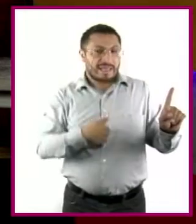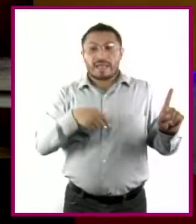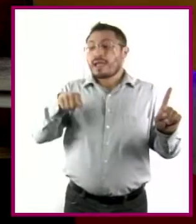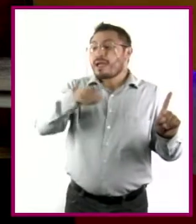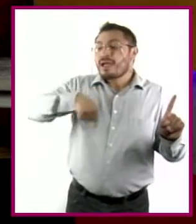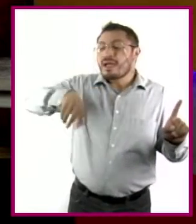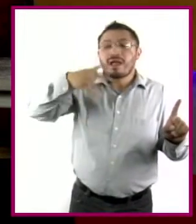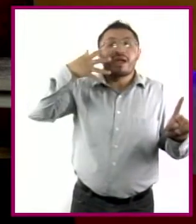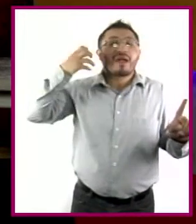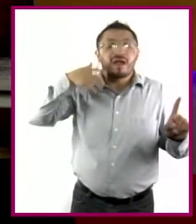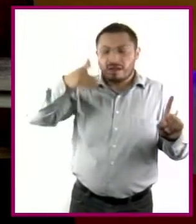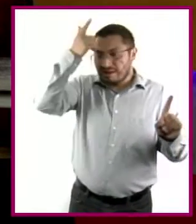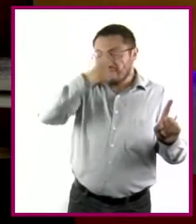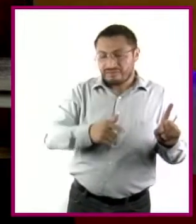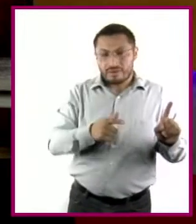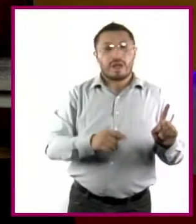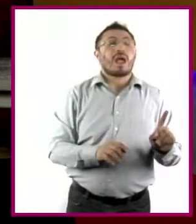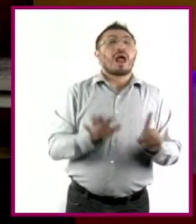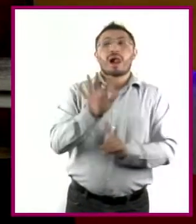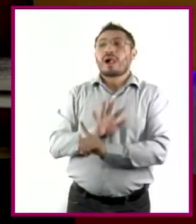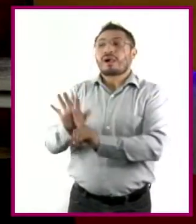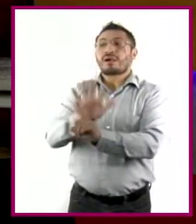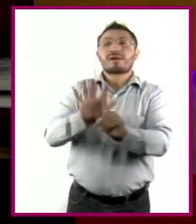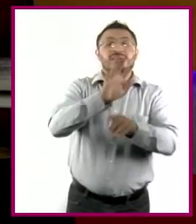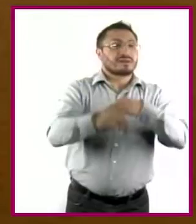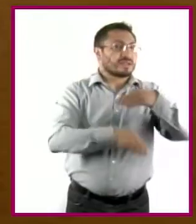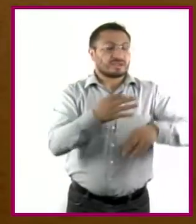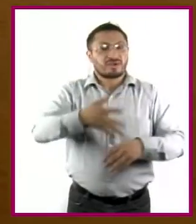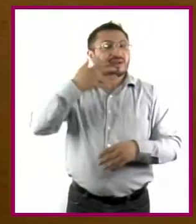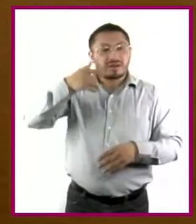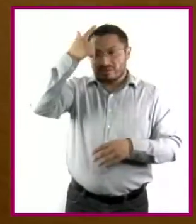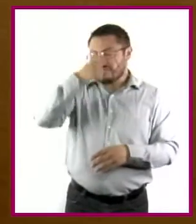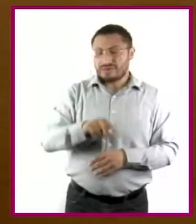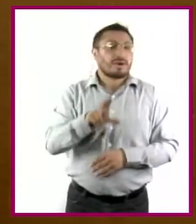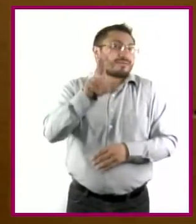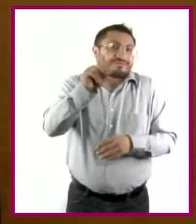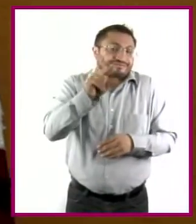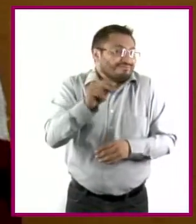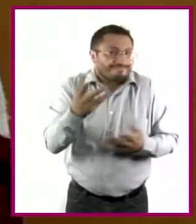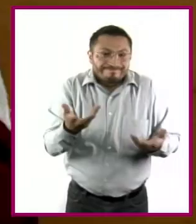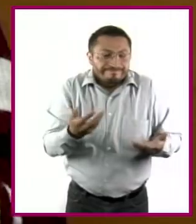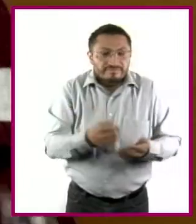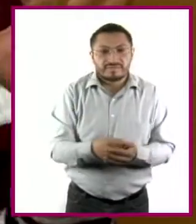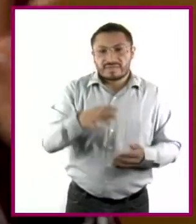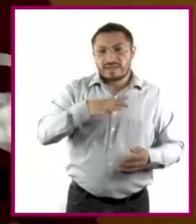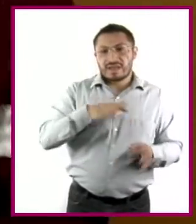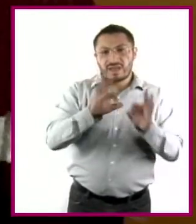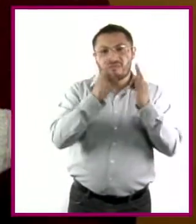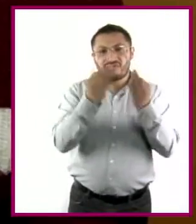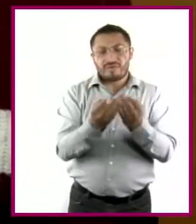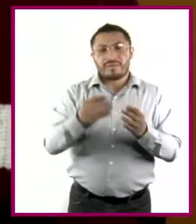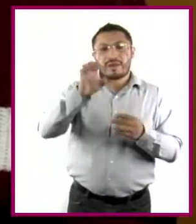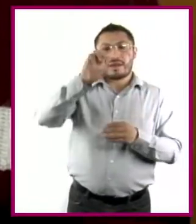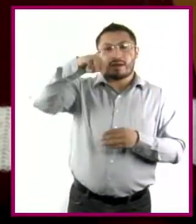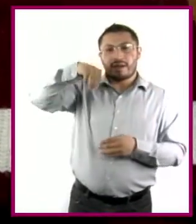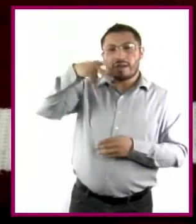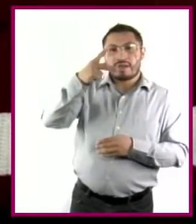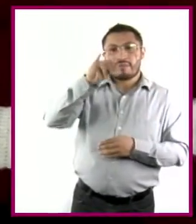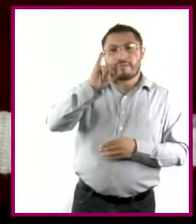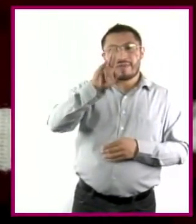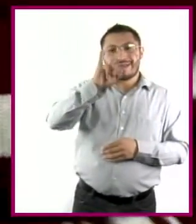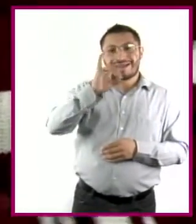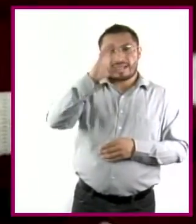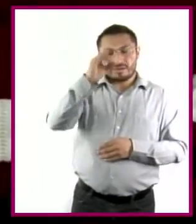al mundo que los gatos son feos porque a esa persona se lo parecen. Existe otro método que es el empírico. Así es, qué bueno